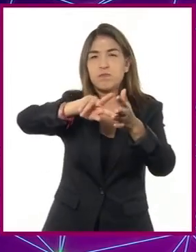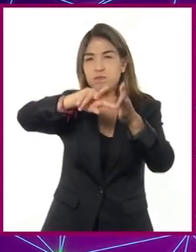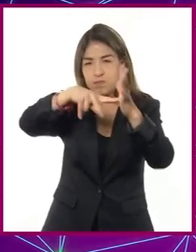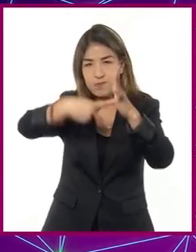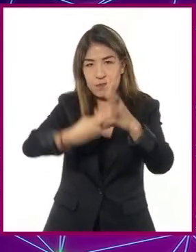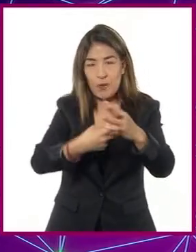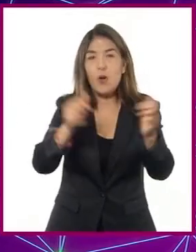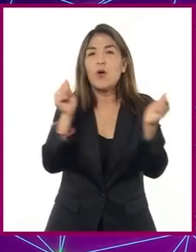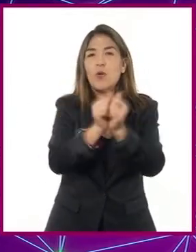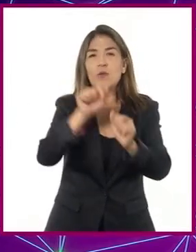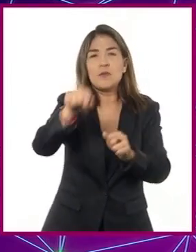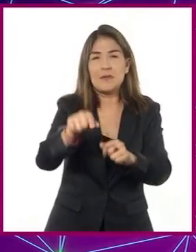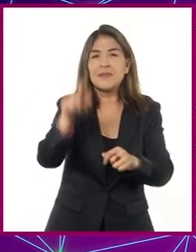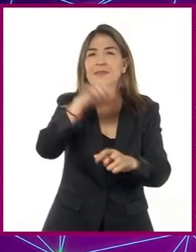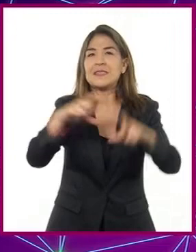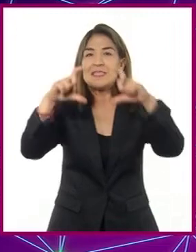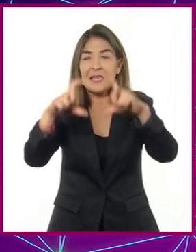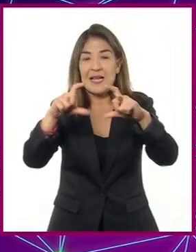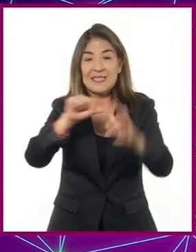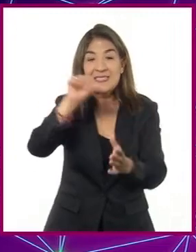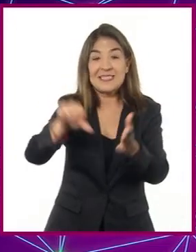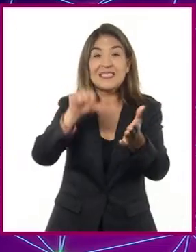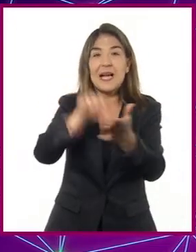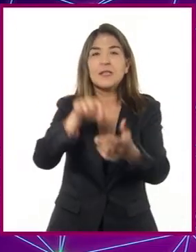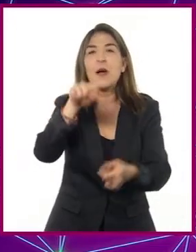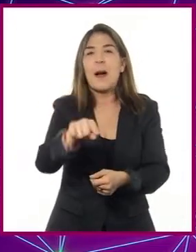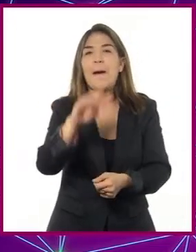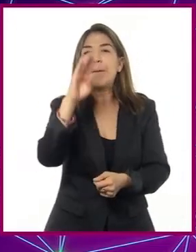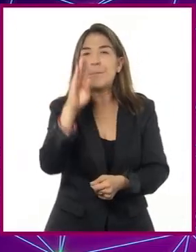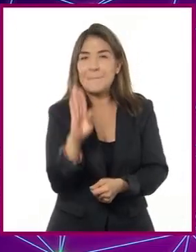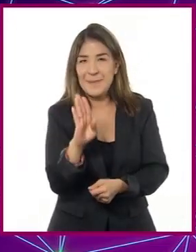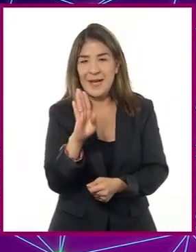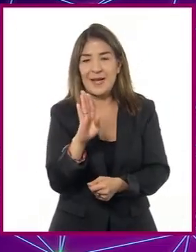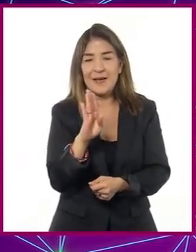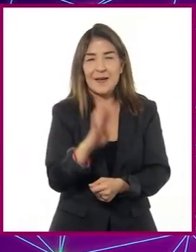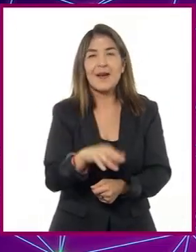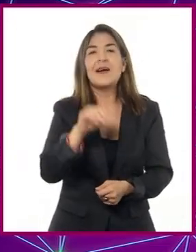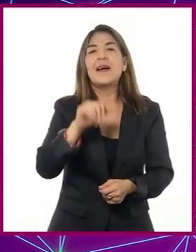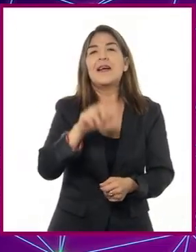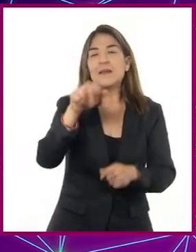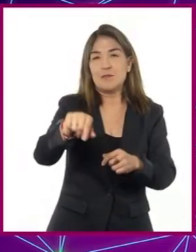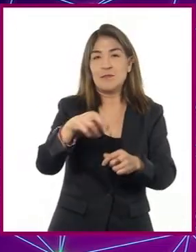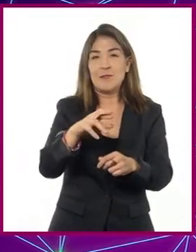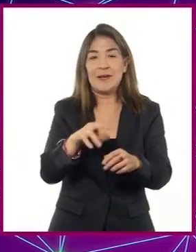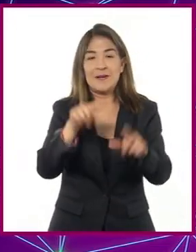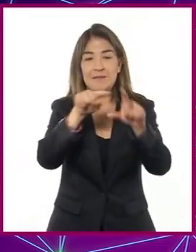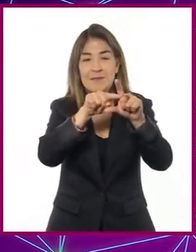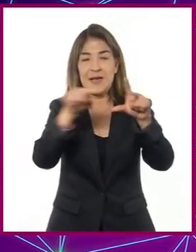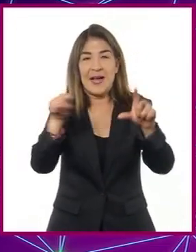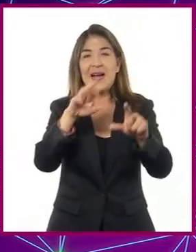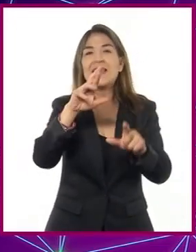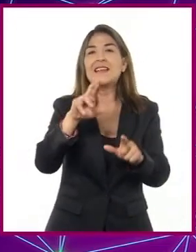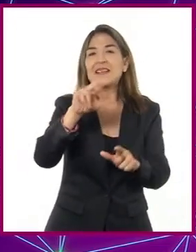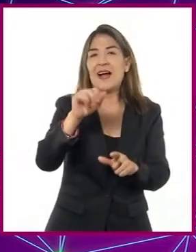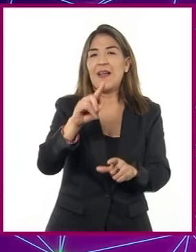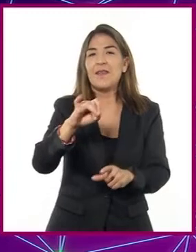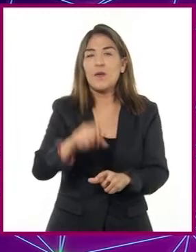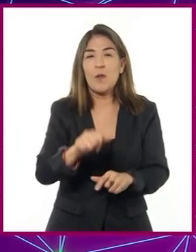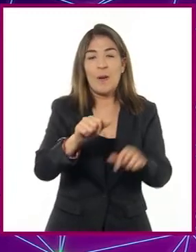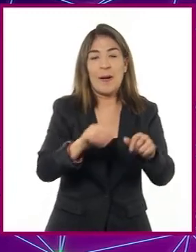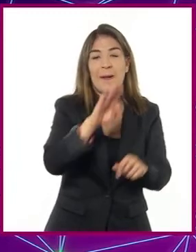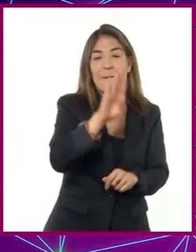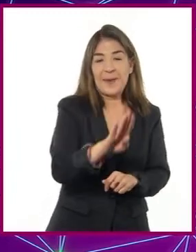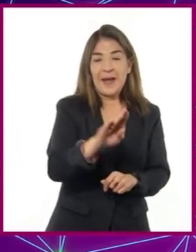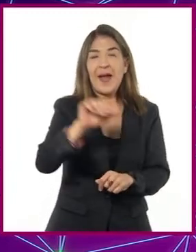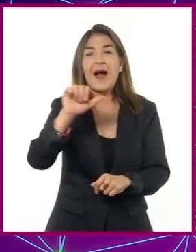ahora con centro en B y radio BA. A este círculo se